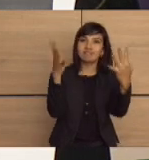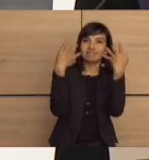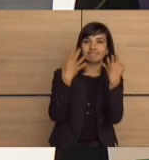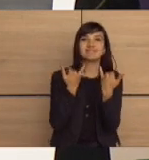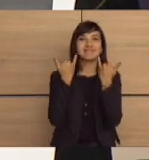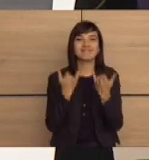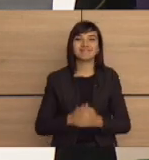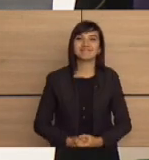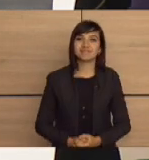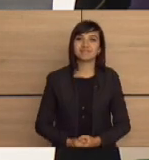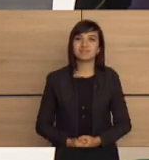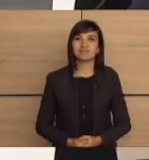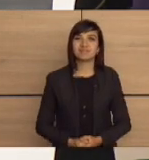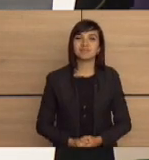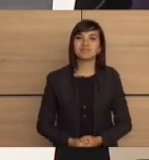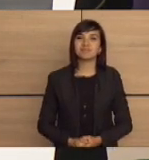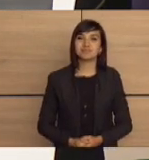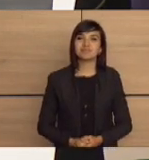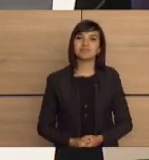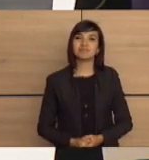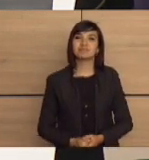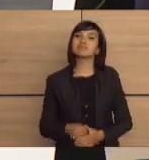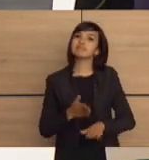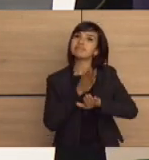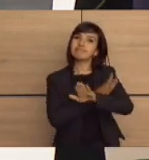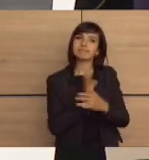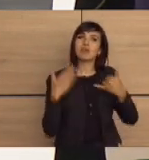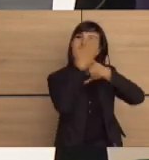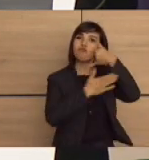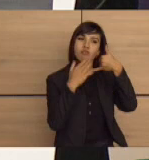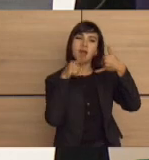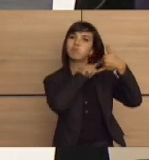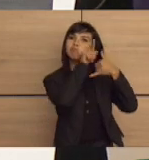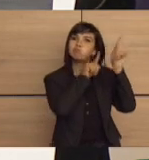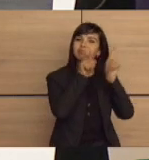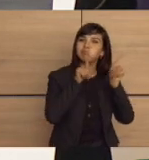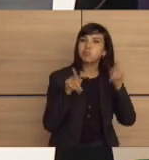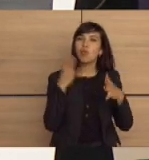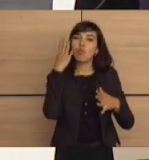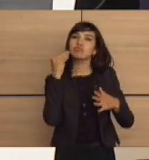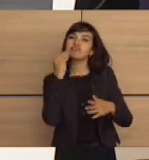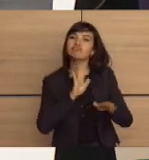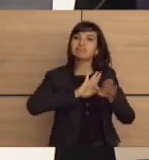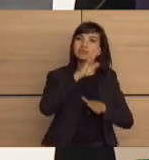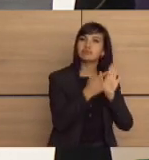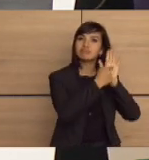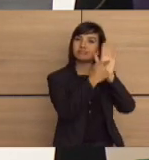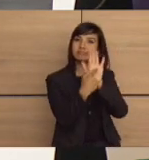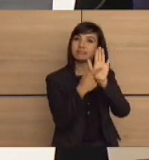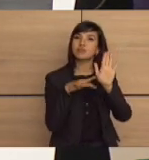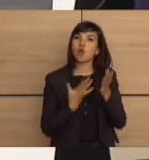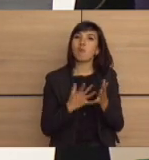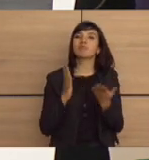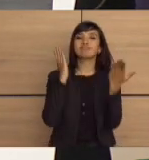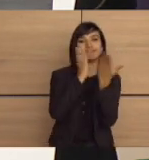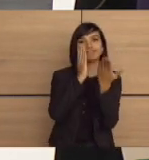conversación. Estas experiencias de las regiones nos hacen reflexionar sobre la variedad de estrategias en pro de una educación de calidad y el